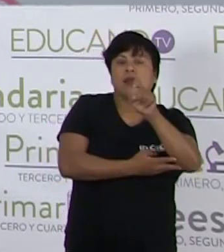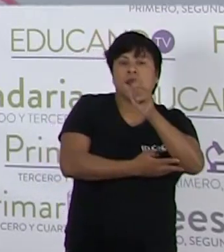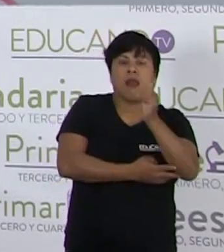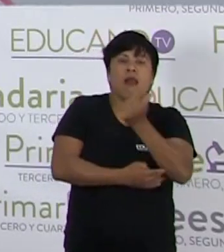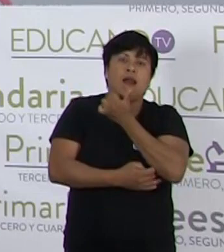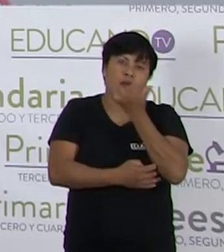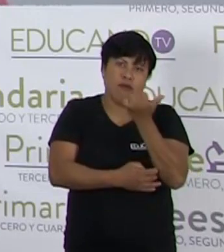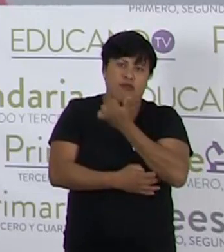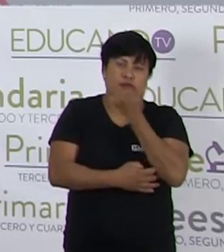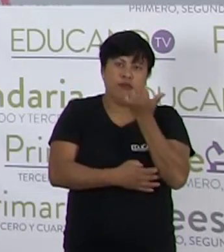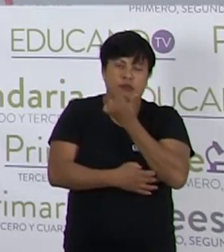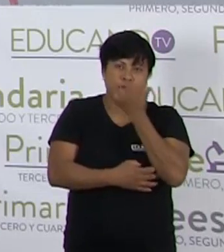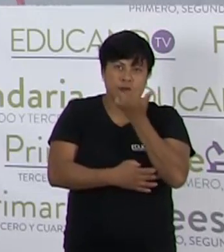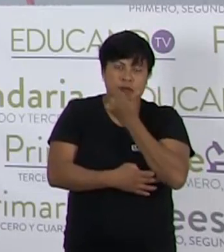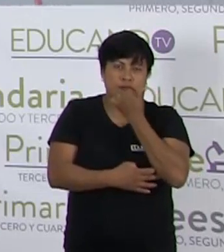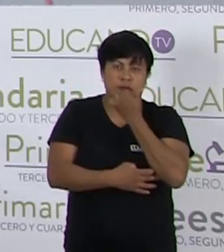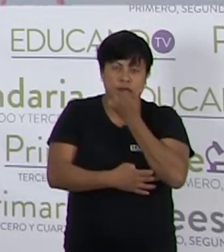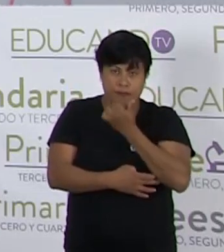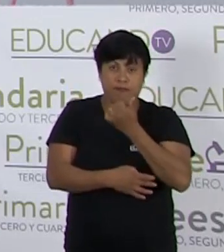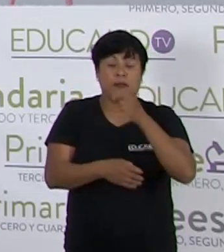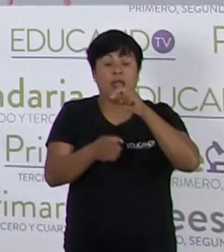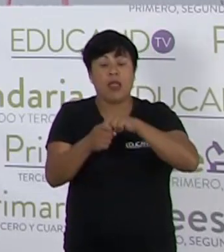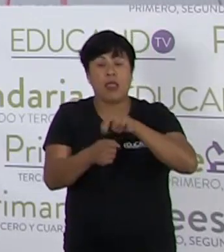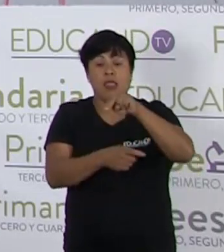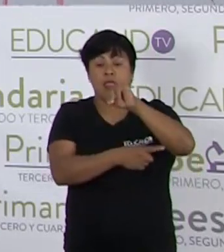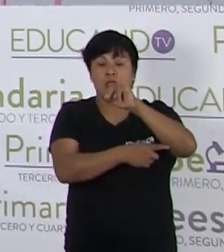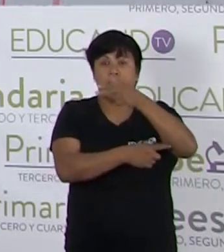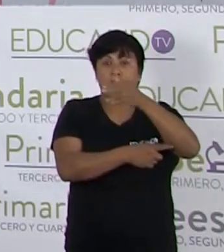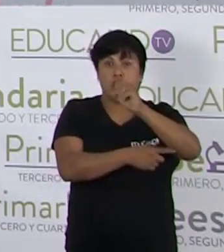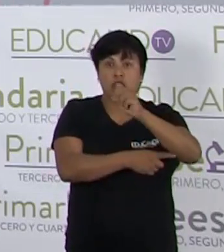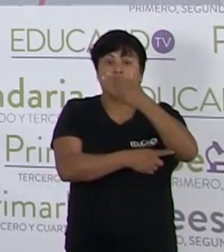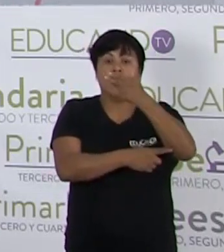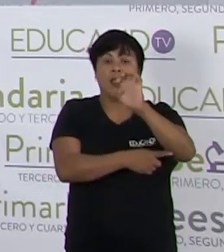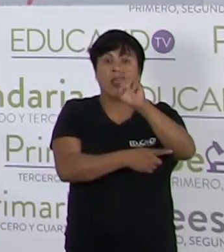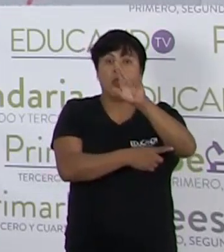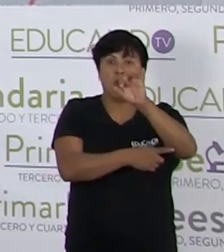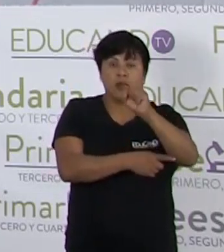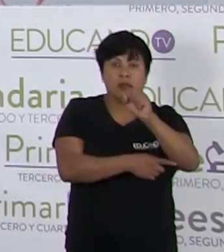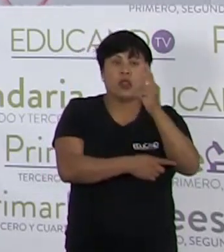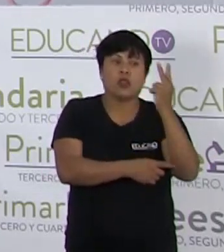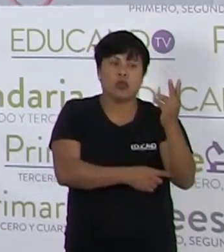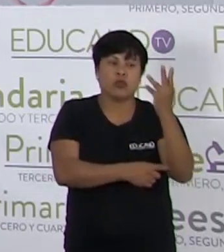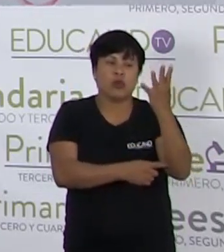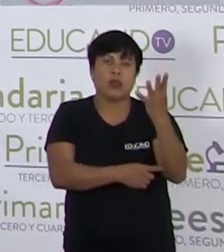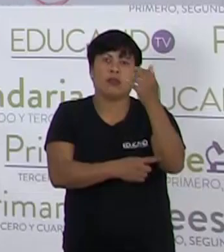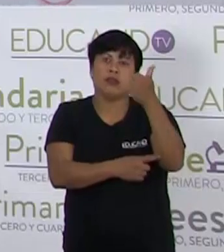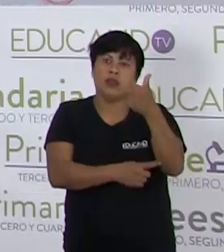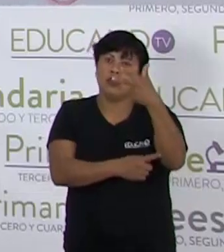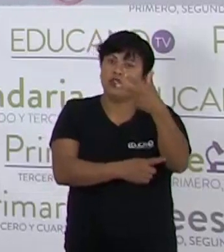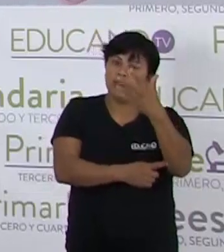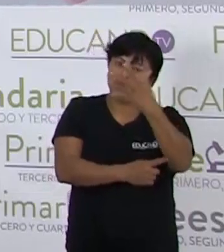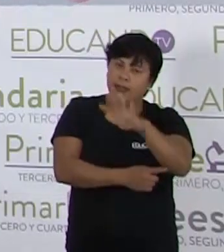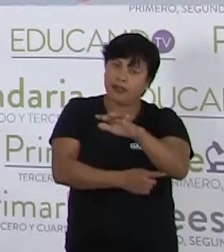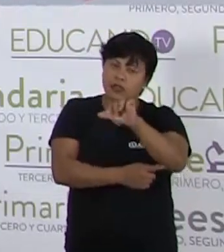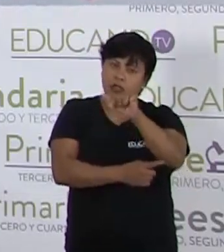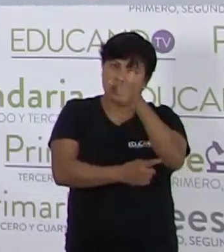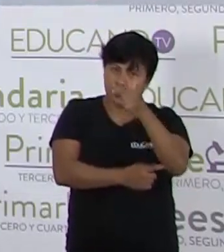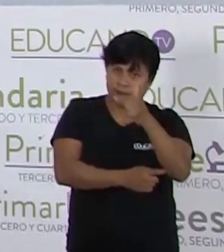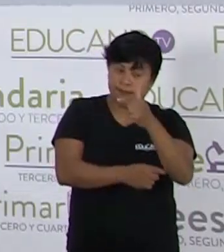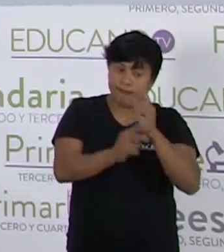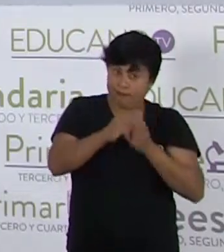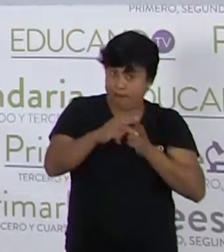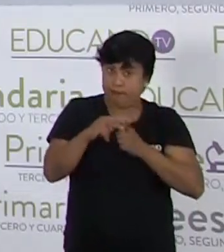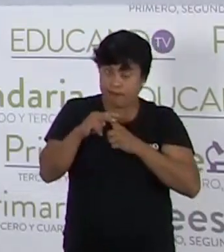1,100 alumnos. En Niños Héroes vamos a contar 2, 4, 6, 8, 10,